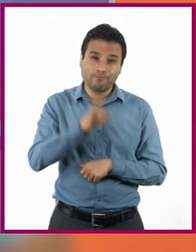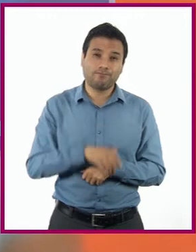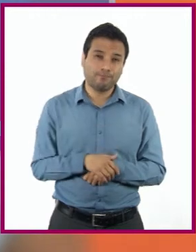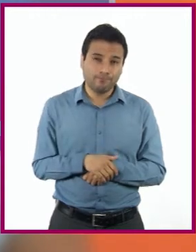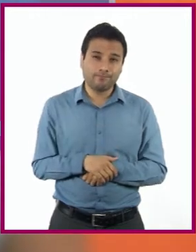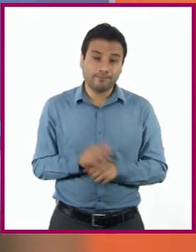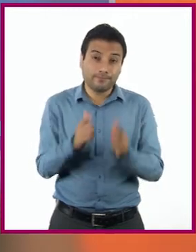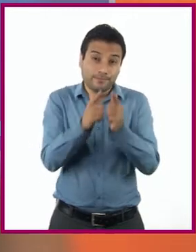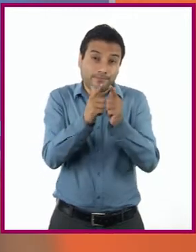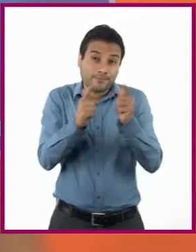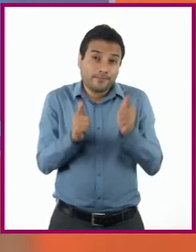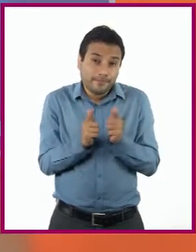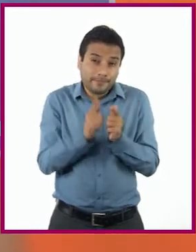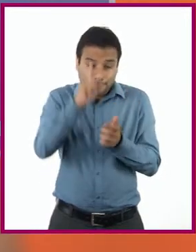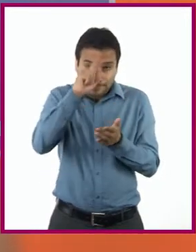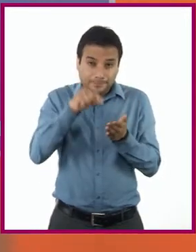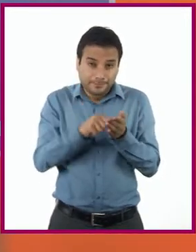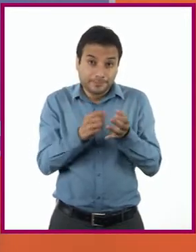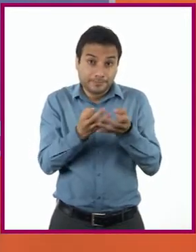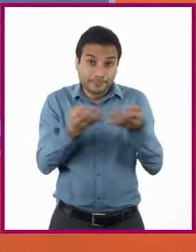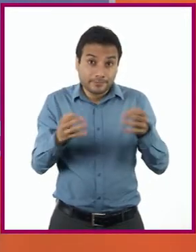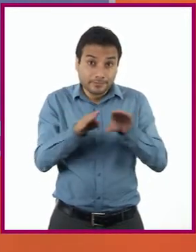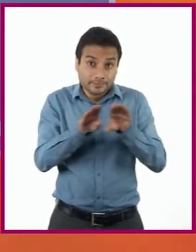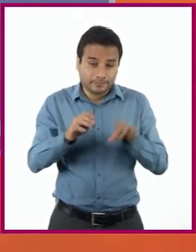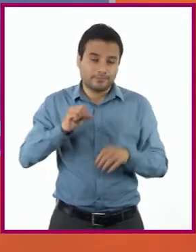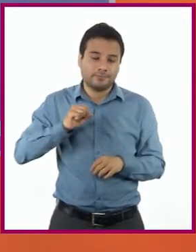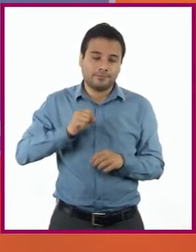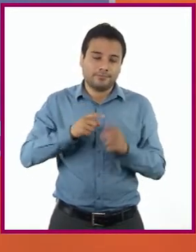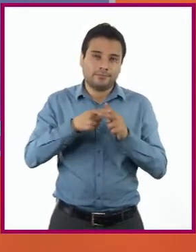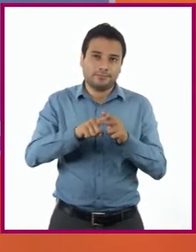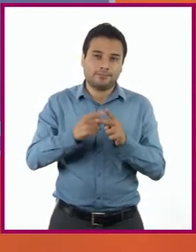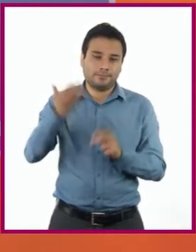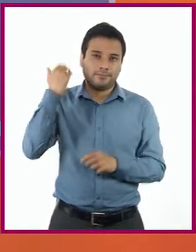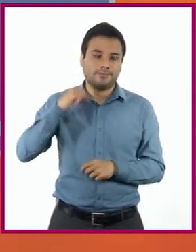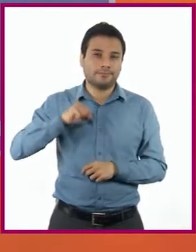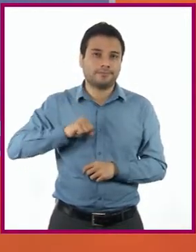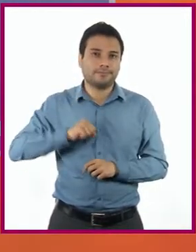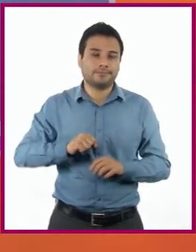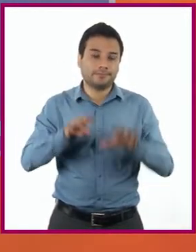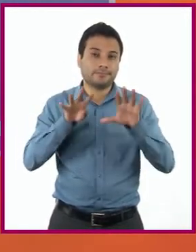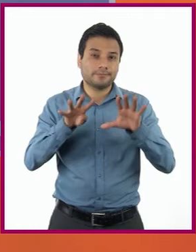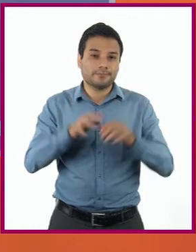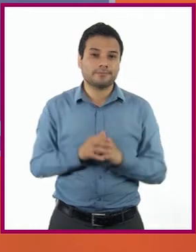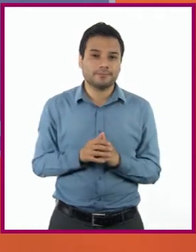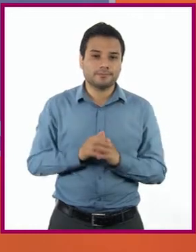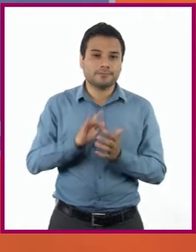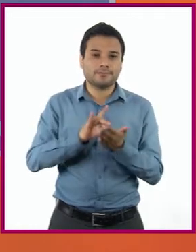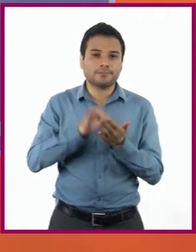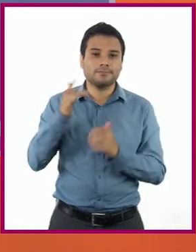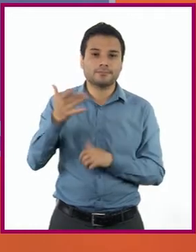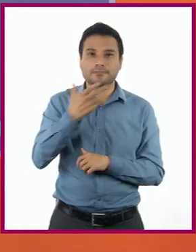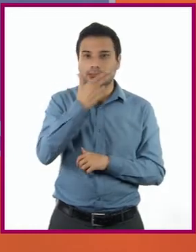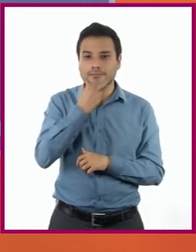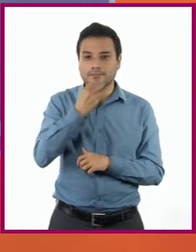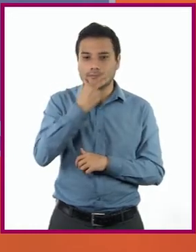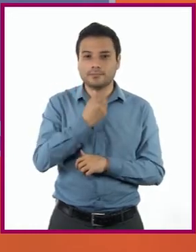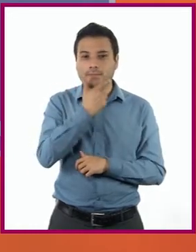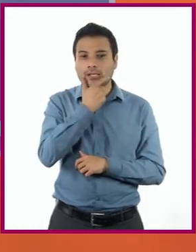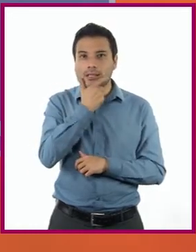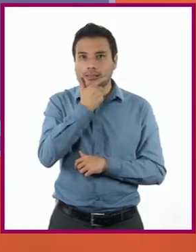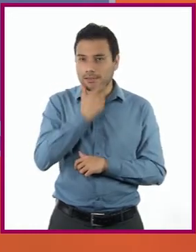movimiento terraplanista moderno comenzó en el siglo XIX y tuvo su origen en la obra del escritor inglés